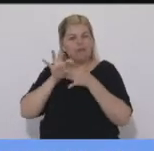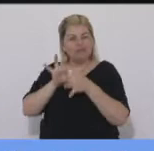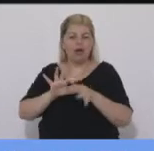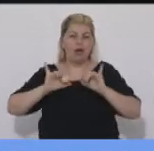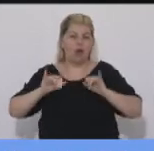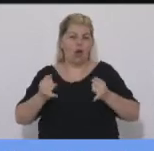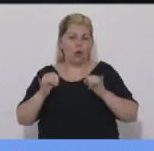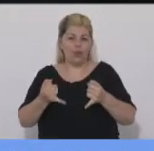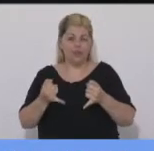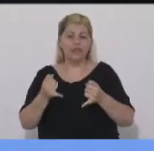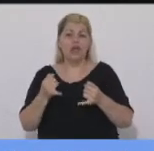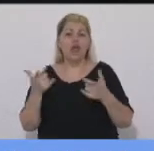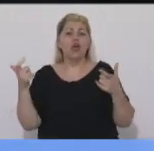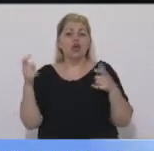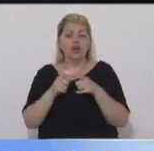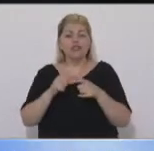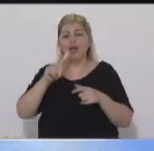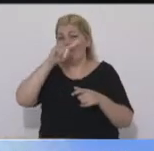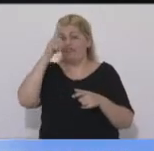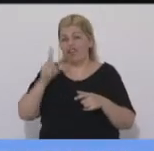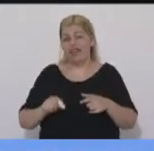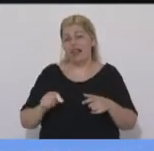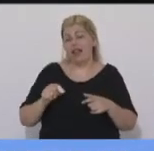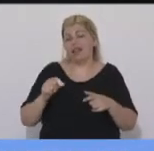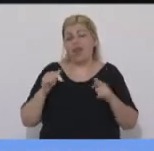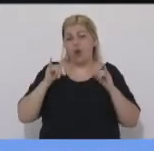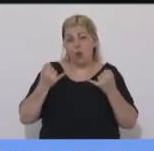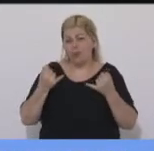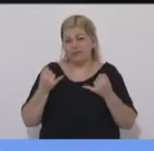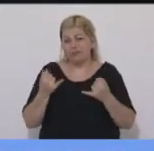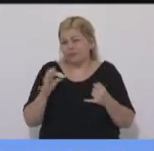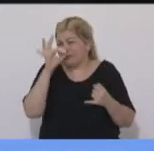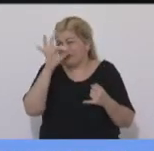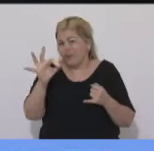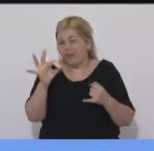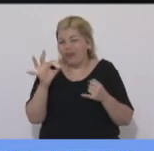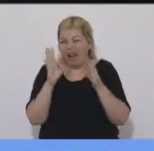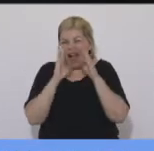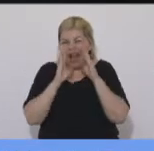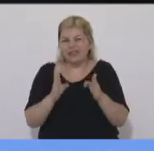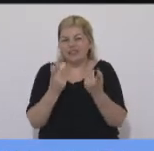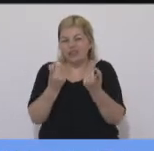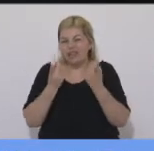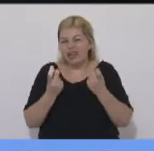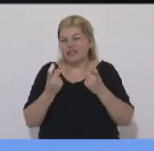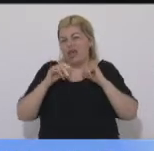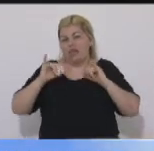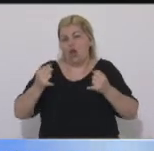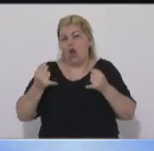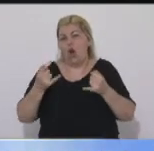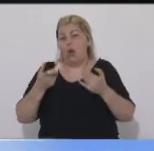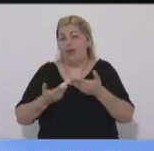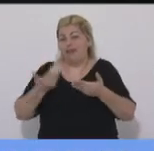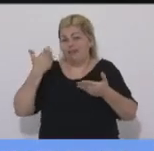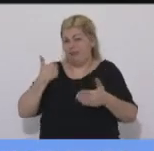se reunió ni una vez, no tuvo en cuenta ni una vez las necesidades e inquietudes de los jóvenes en aquel momento de la